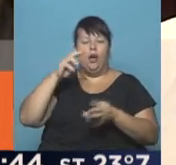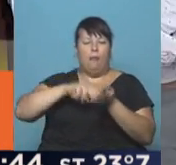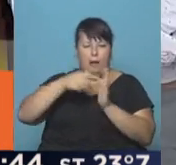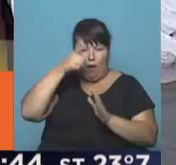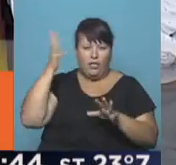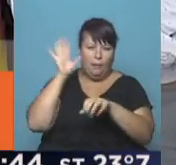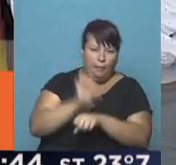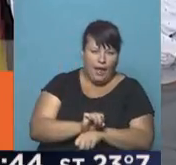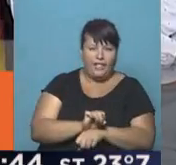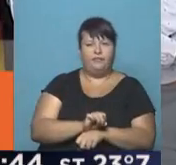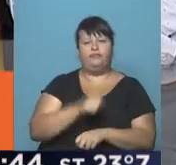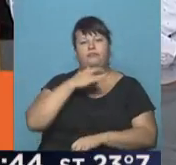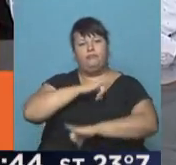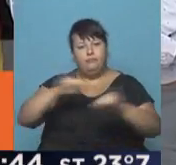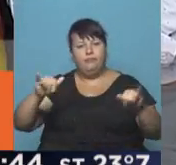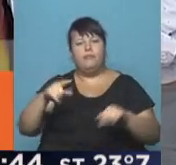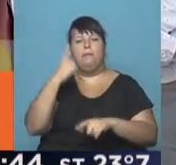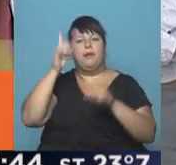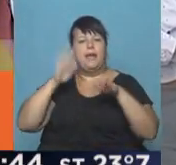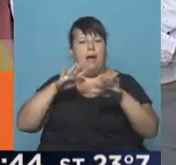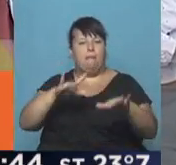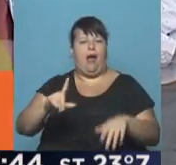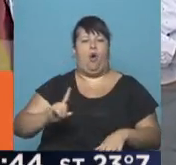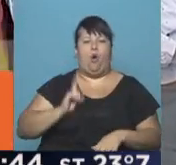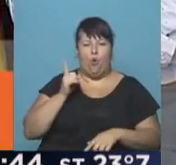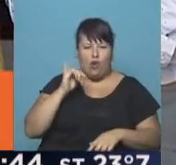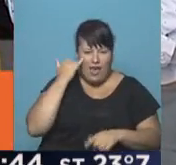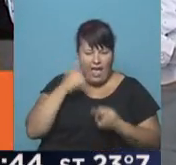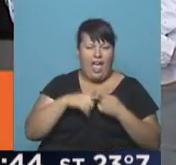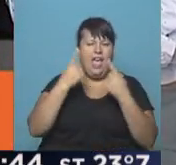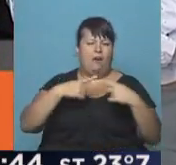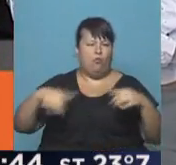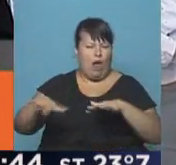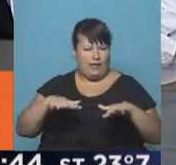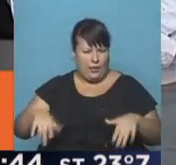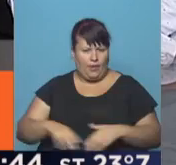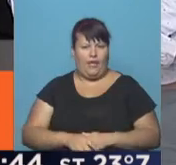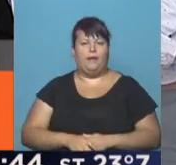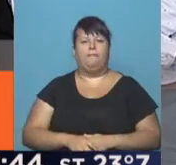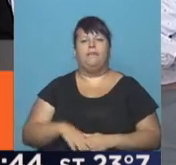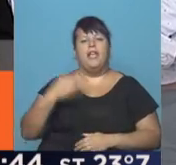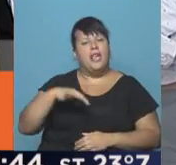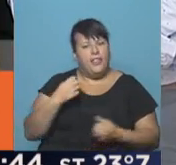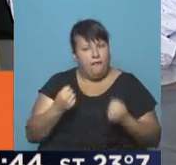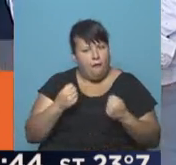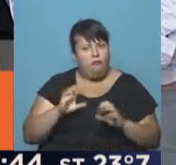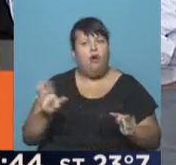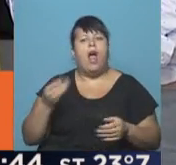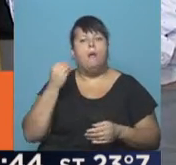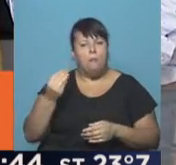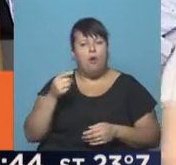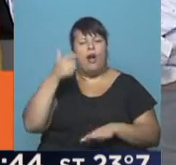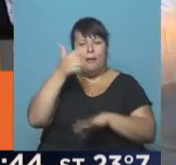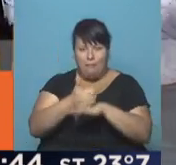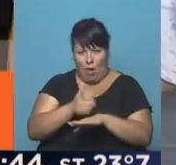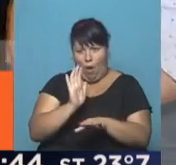te detienen, a convocar la primera marcha del orgullo, un montón de actividades. Había que ser muy valiente porque estar parado